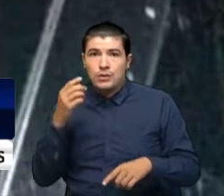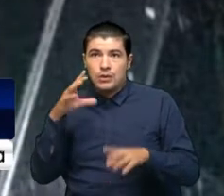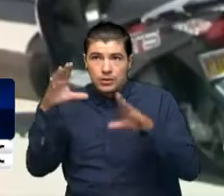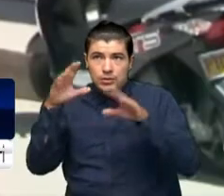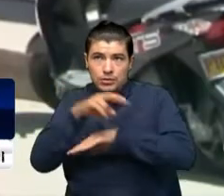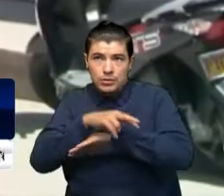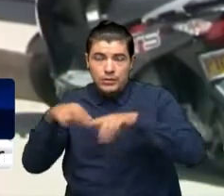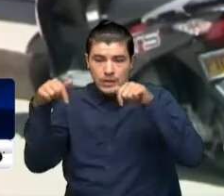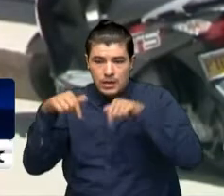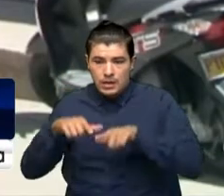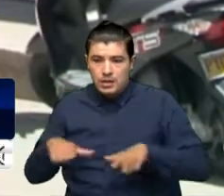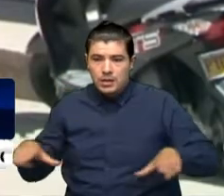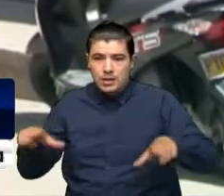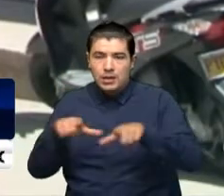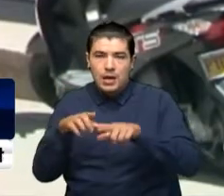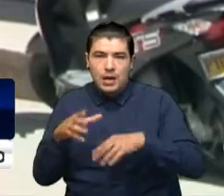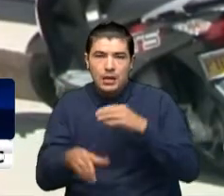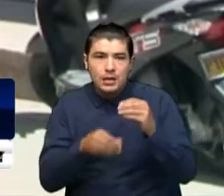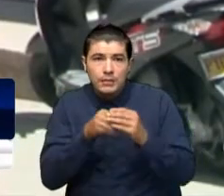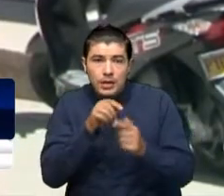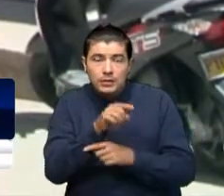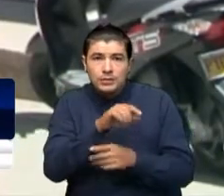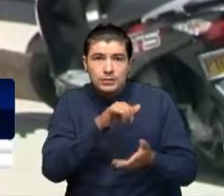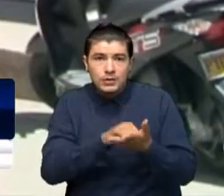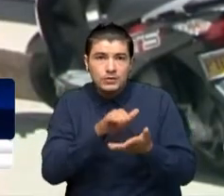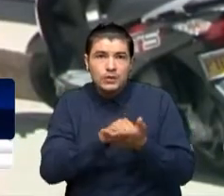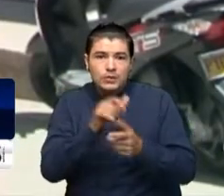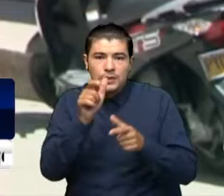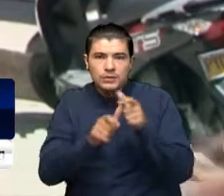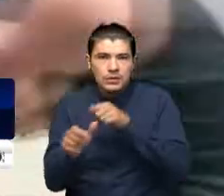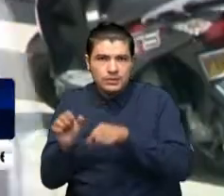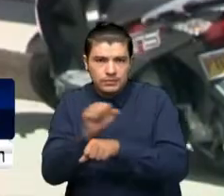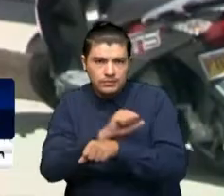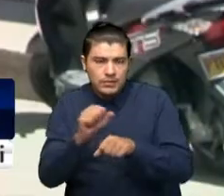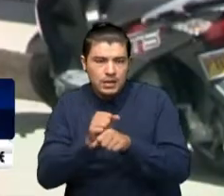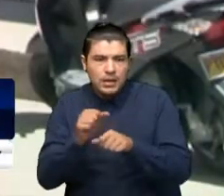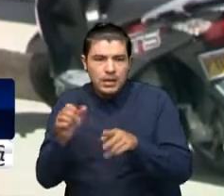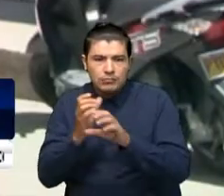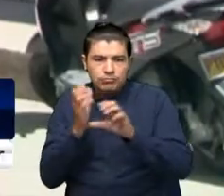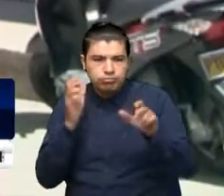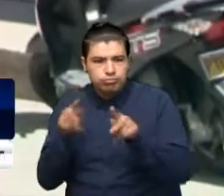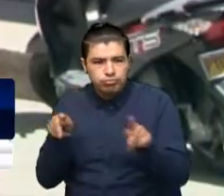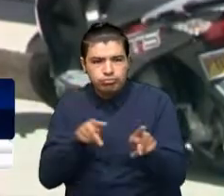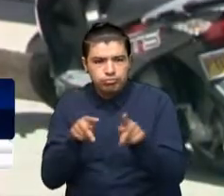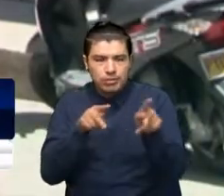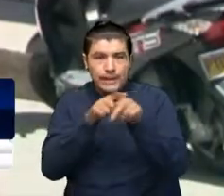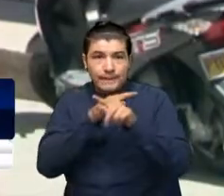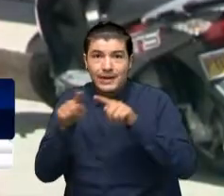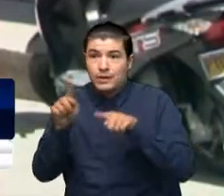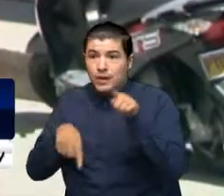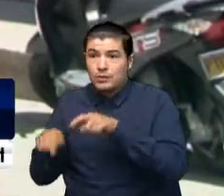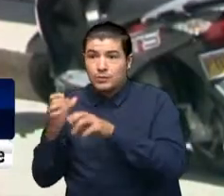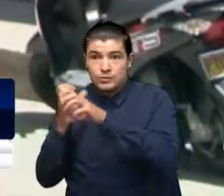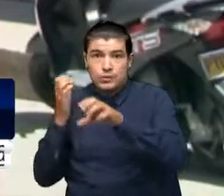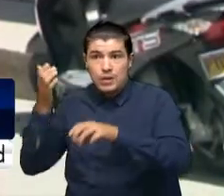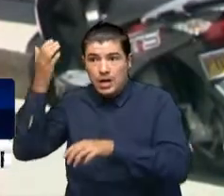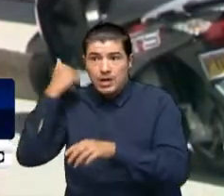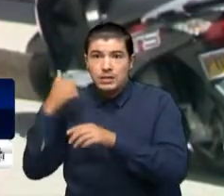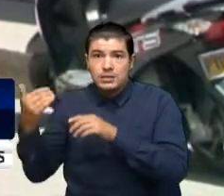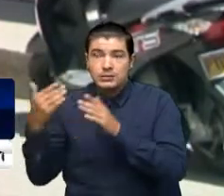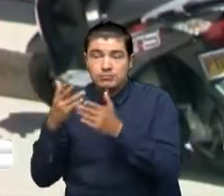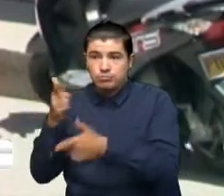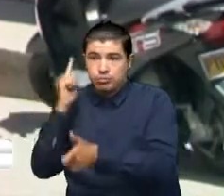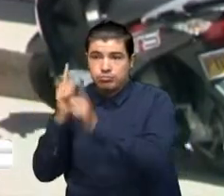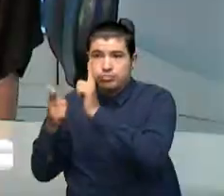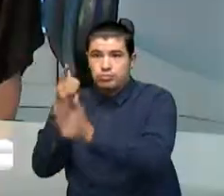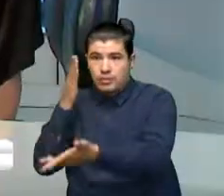vehículo. Para evadir a los delincuentes, los conductores viajan en caravana. Sin embargo, algunos buses al parecer han recibido varios